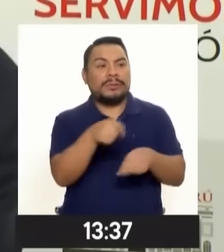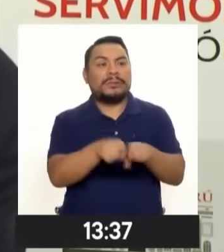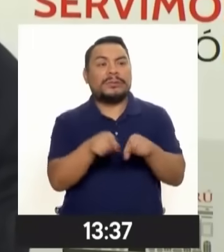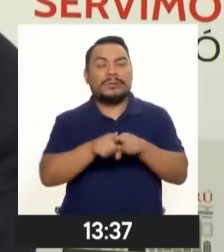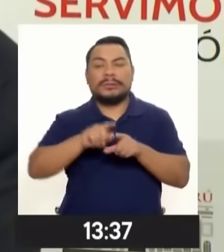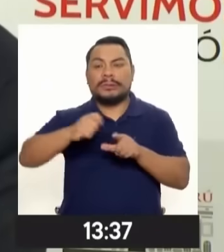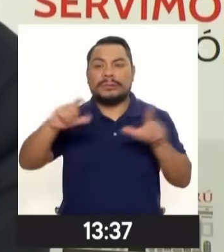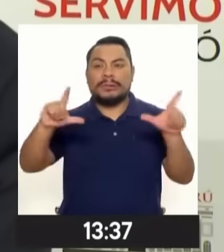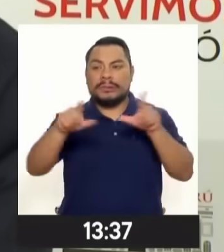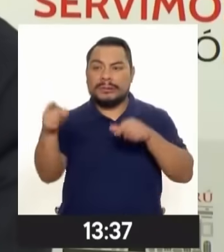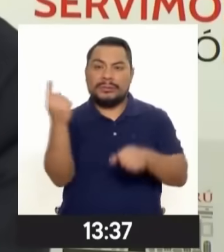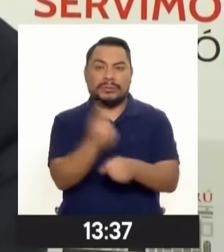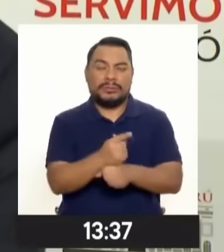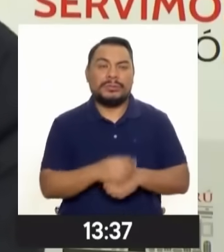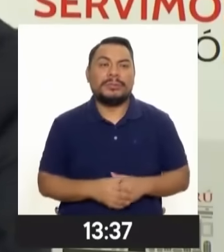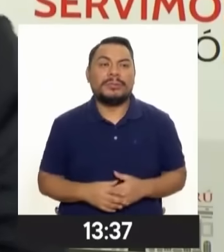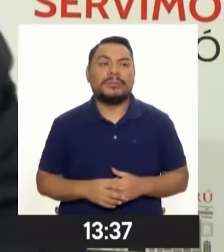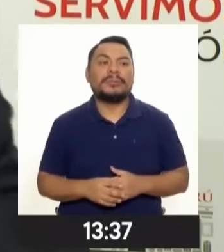de televisión.